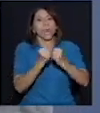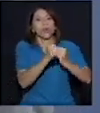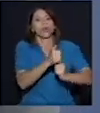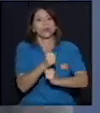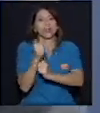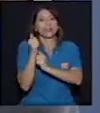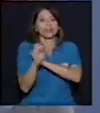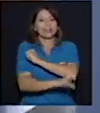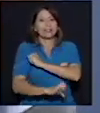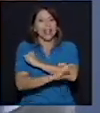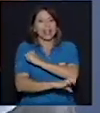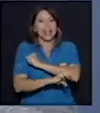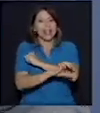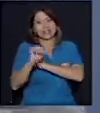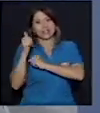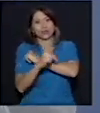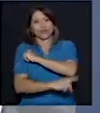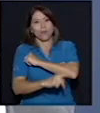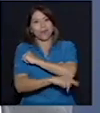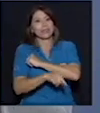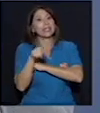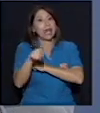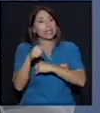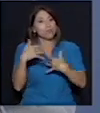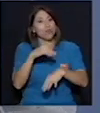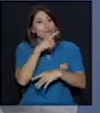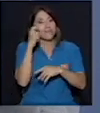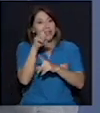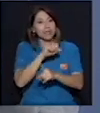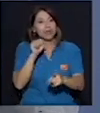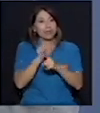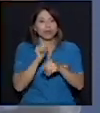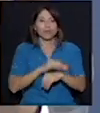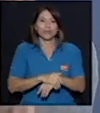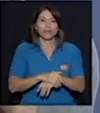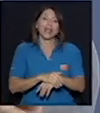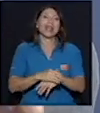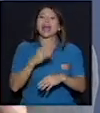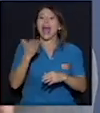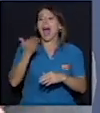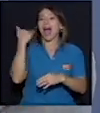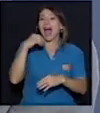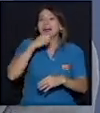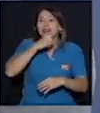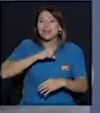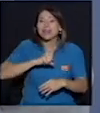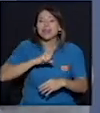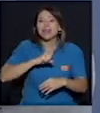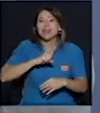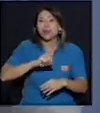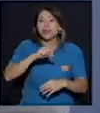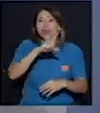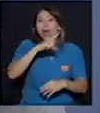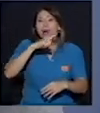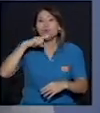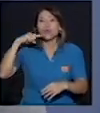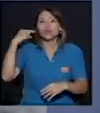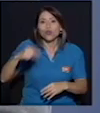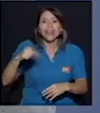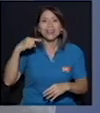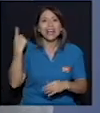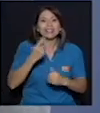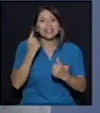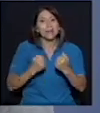fea. El patrón internacional de Siria, la antigua Unión Soviética siempre apoyó a Siria y